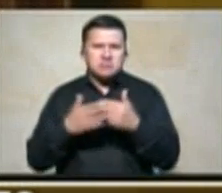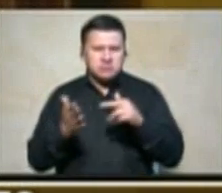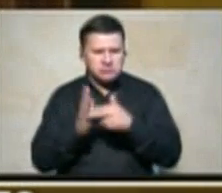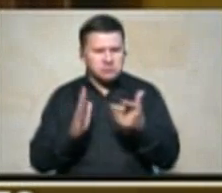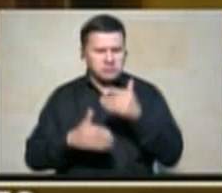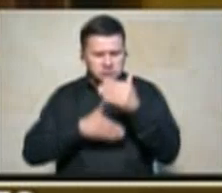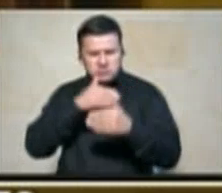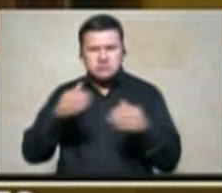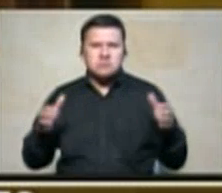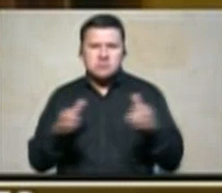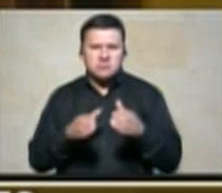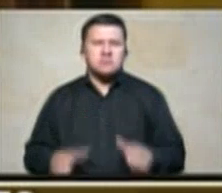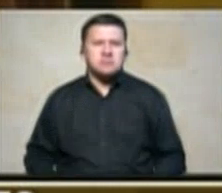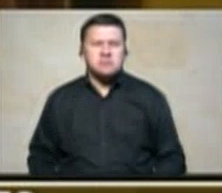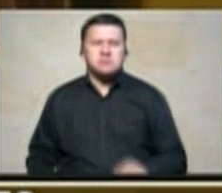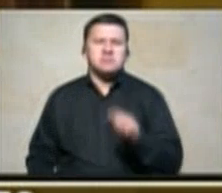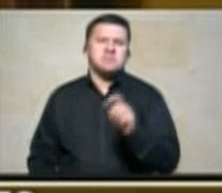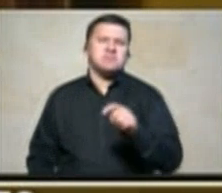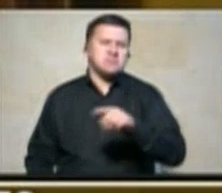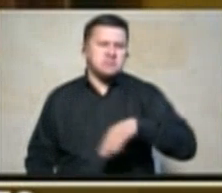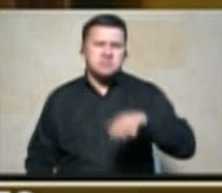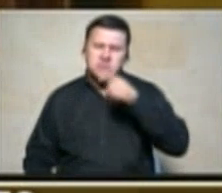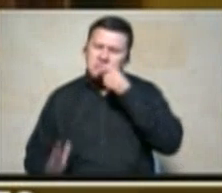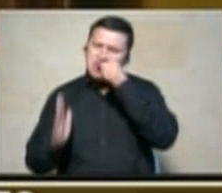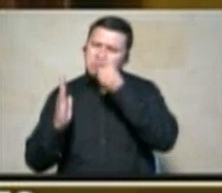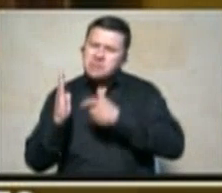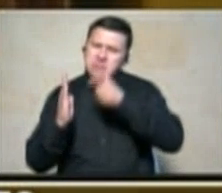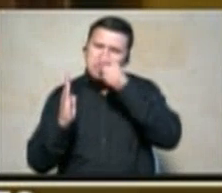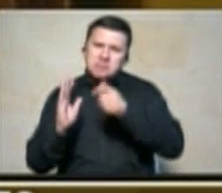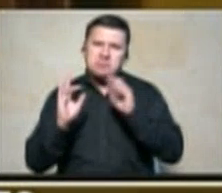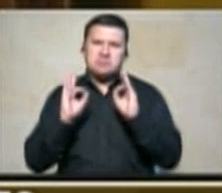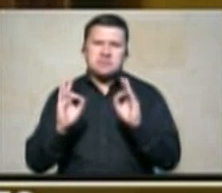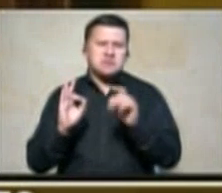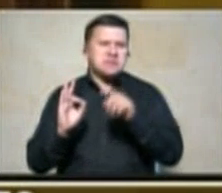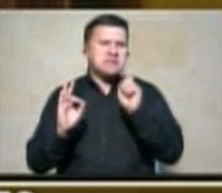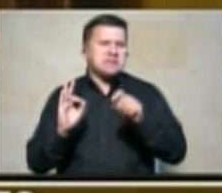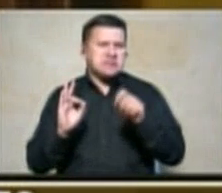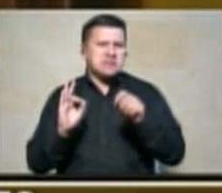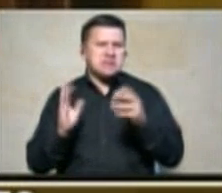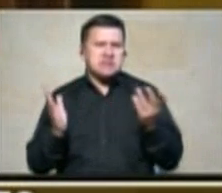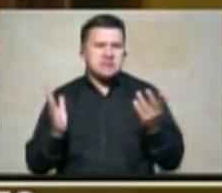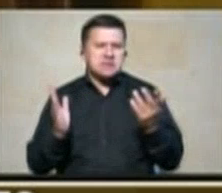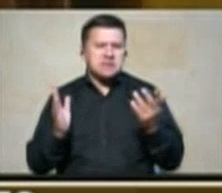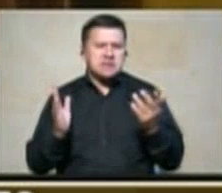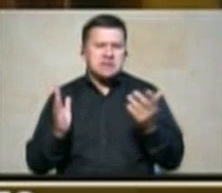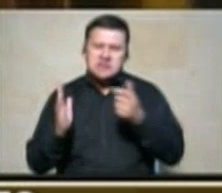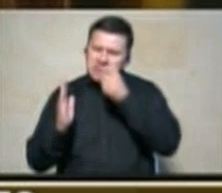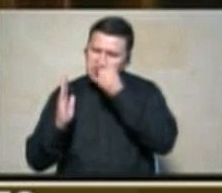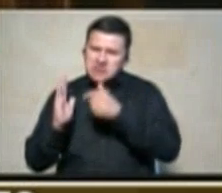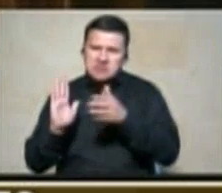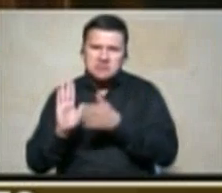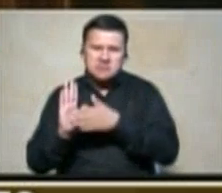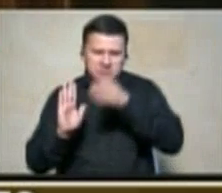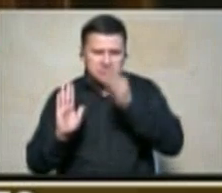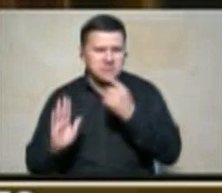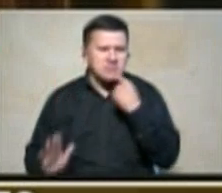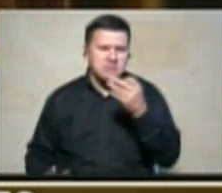y necesitan redefiniciones que de verdad le aclaren la situación,